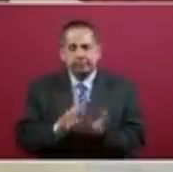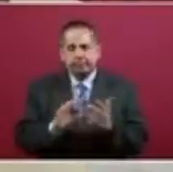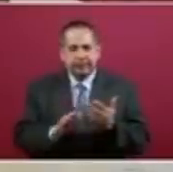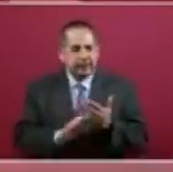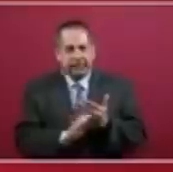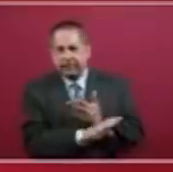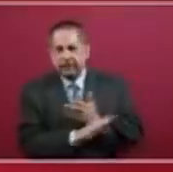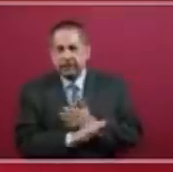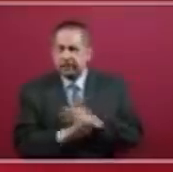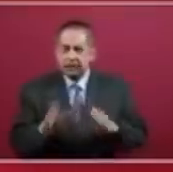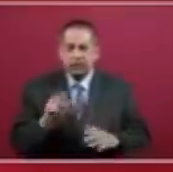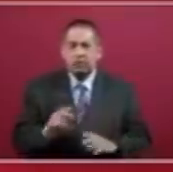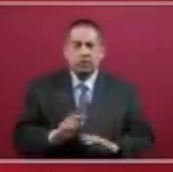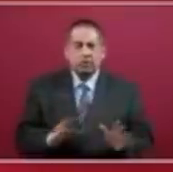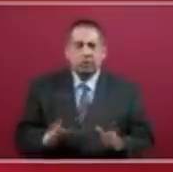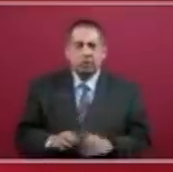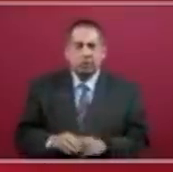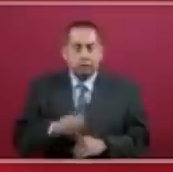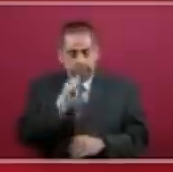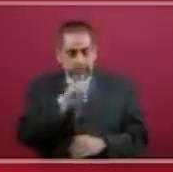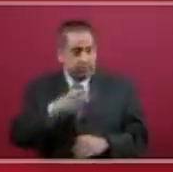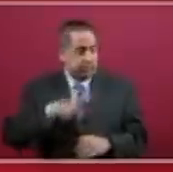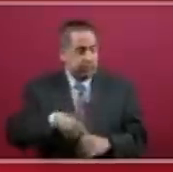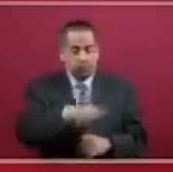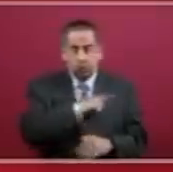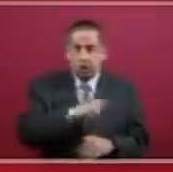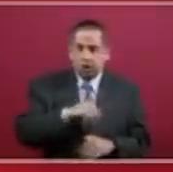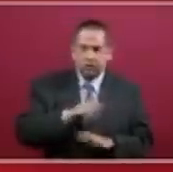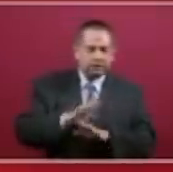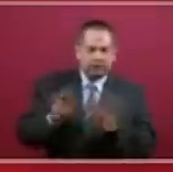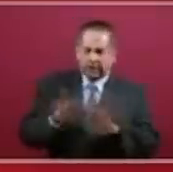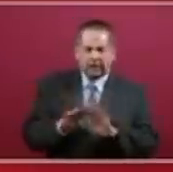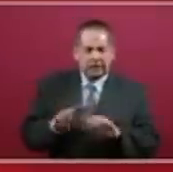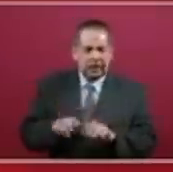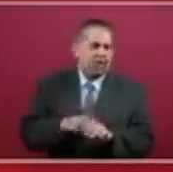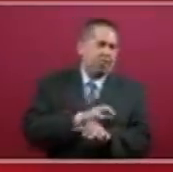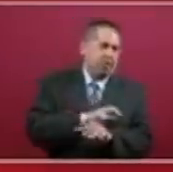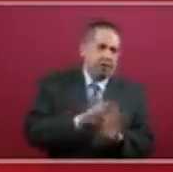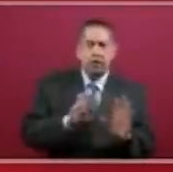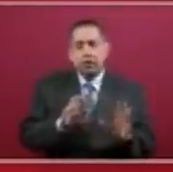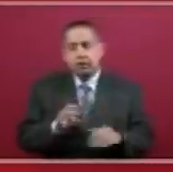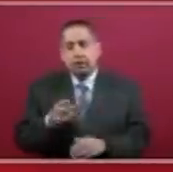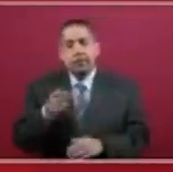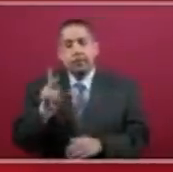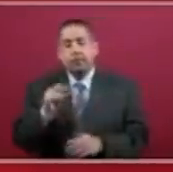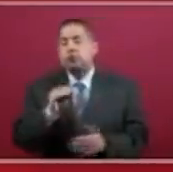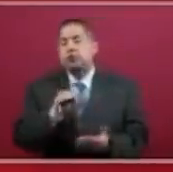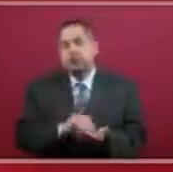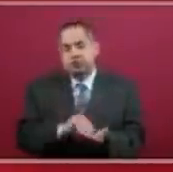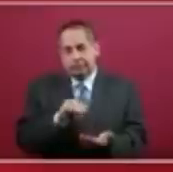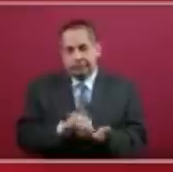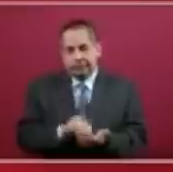evitando. La misma gente está respondiendo. Sin embargo, todavía